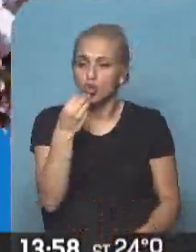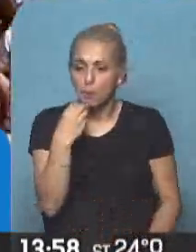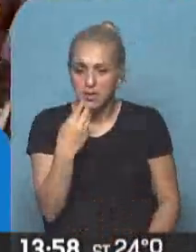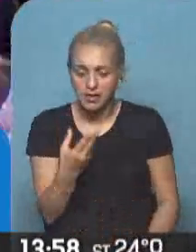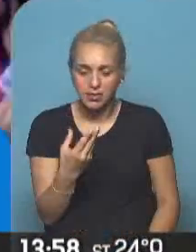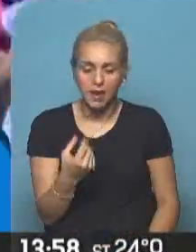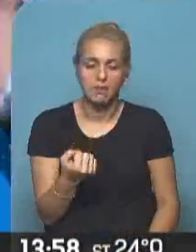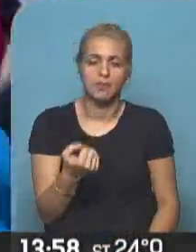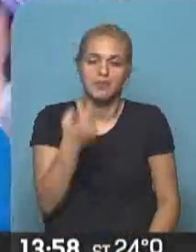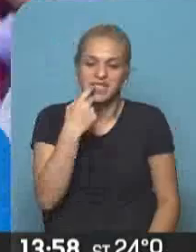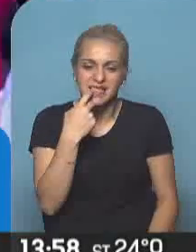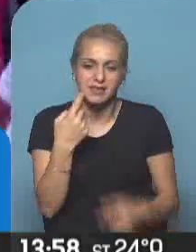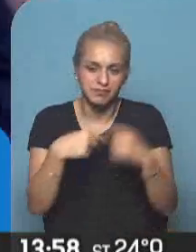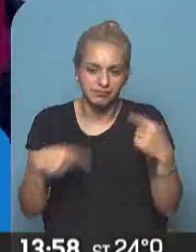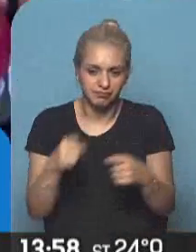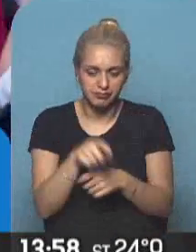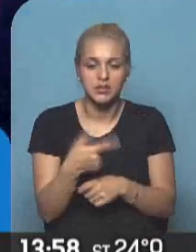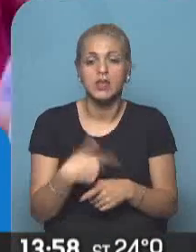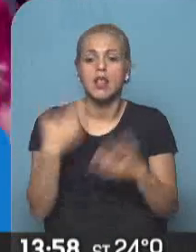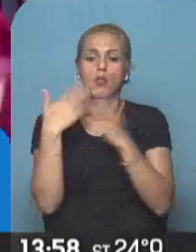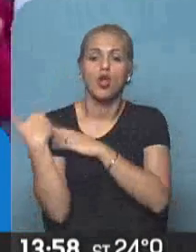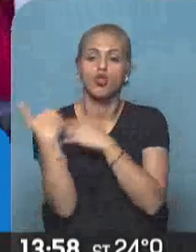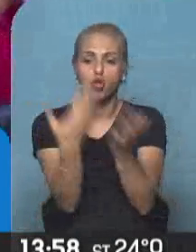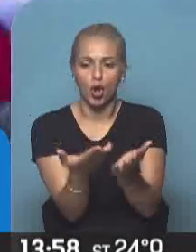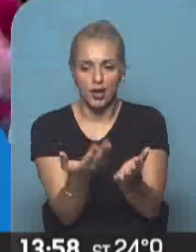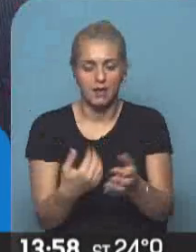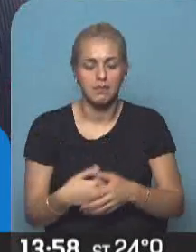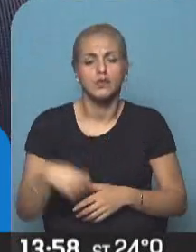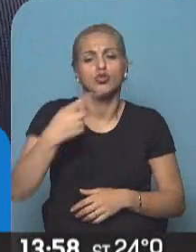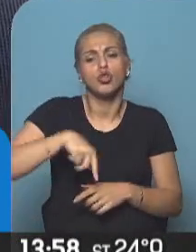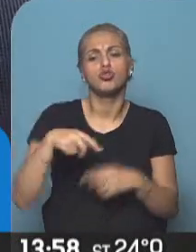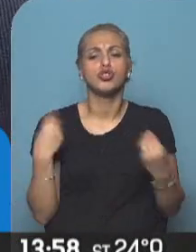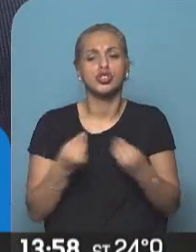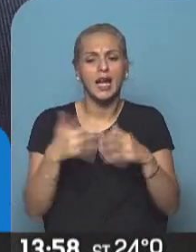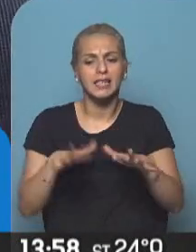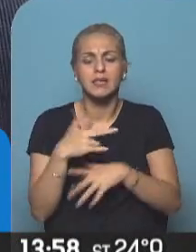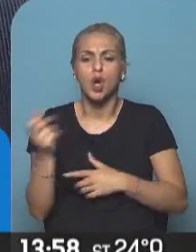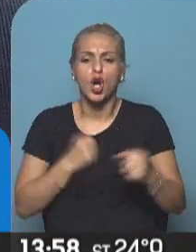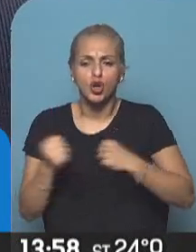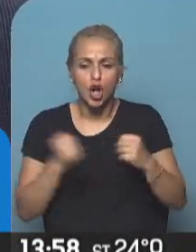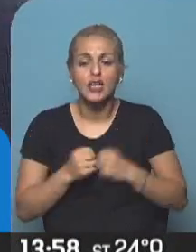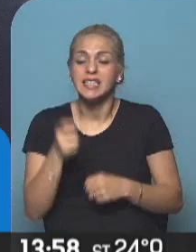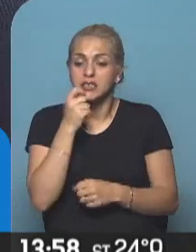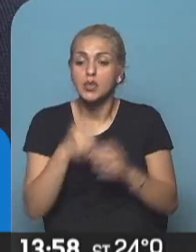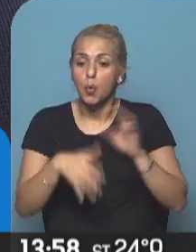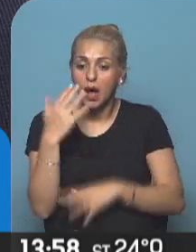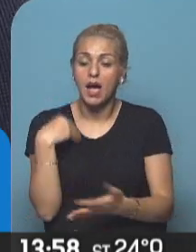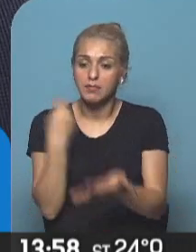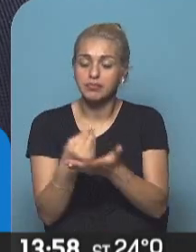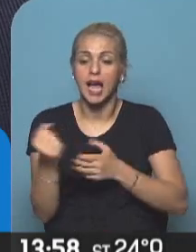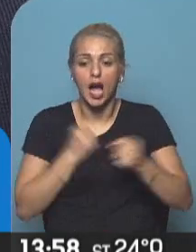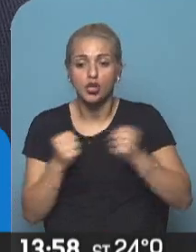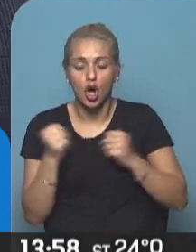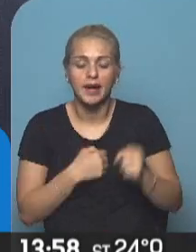que luego serán donados a entidades de bien público lo que hacemos nosotros es una maratón que si van a participar en